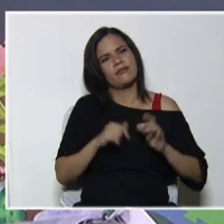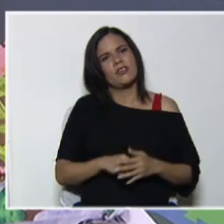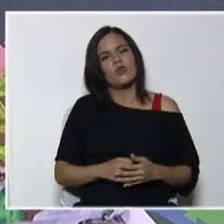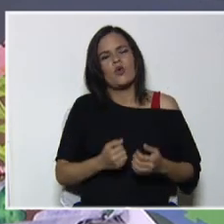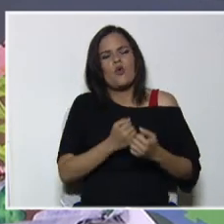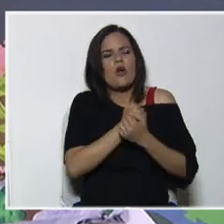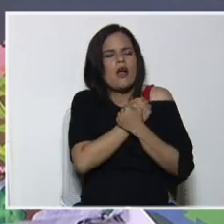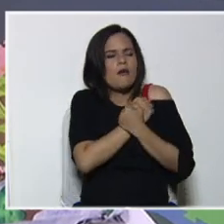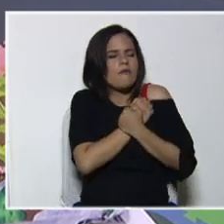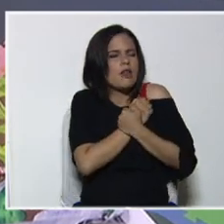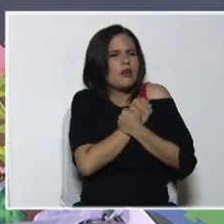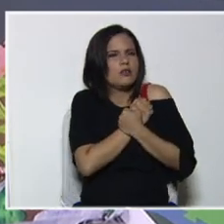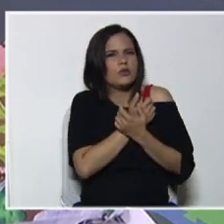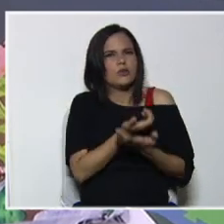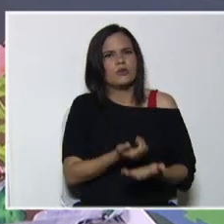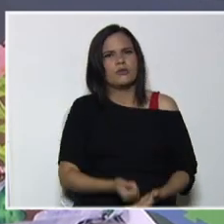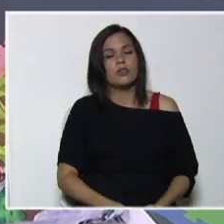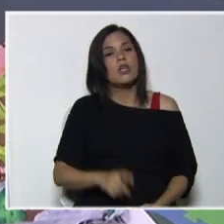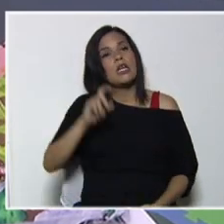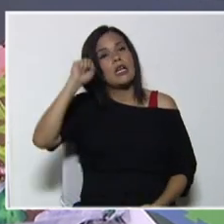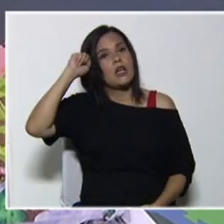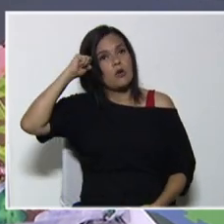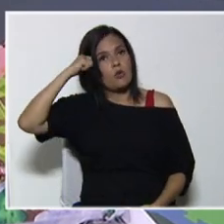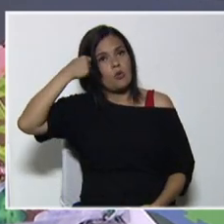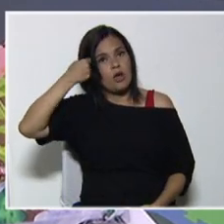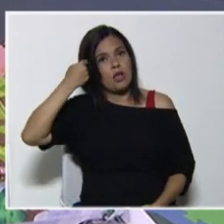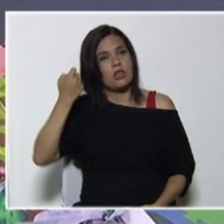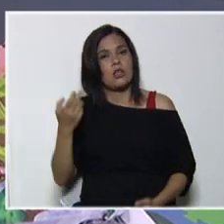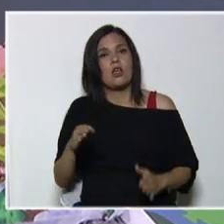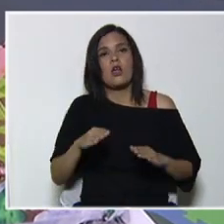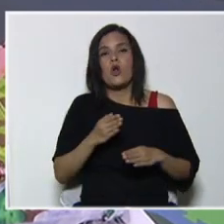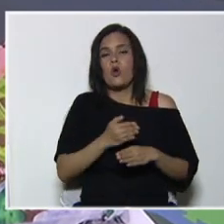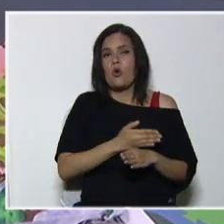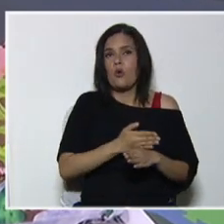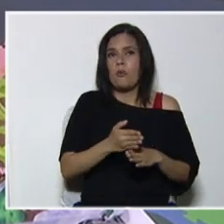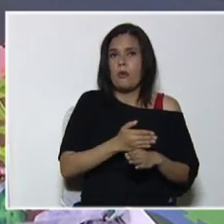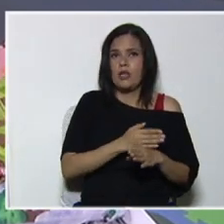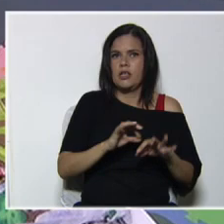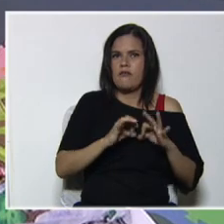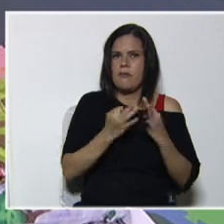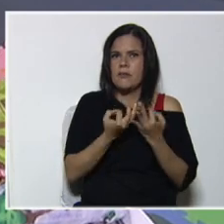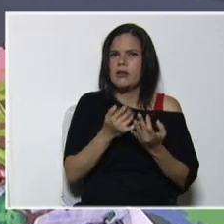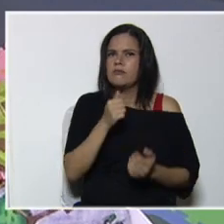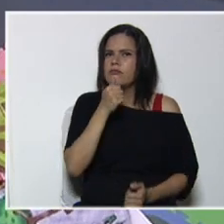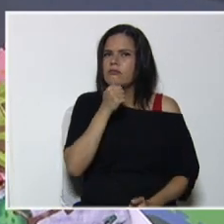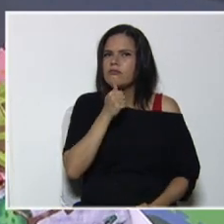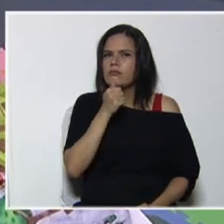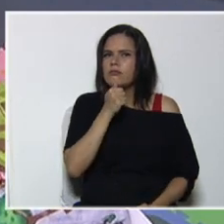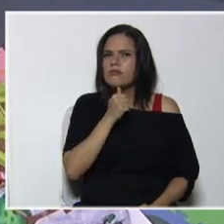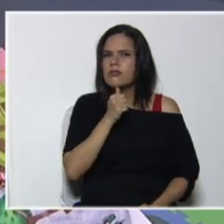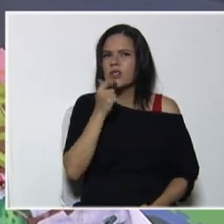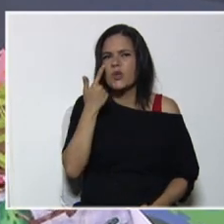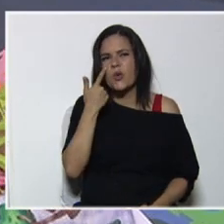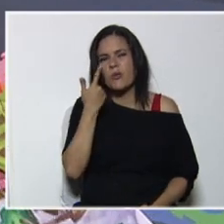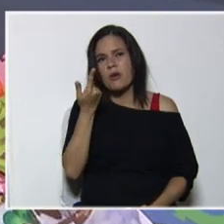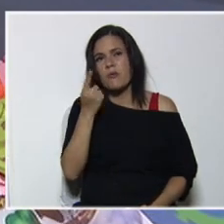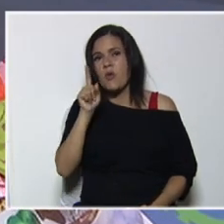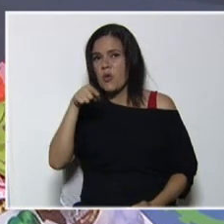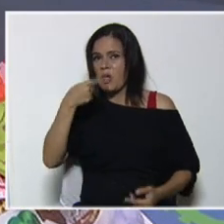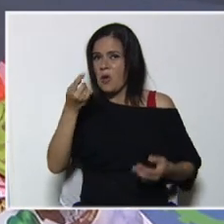un abrazo y recuerden compartir en familia, paciencia y nos vemos en una